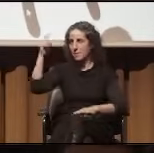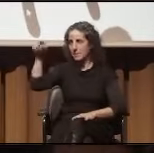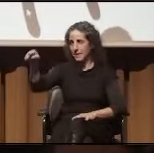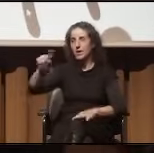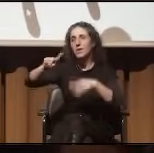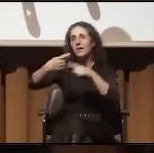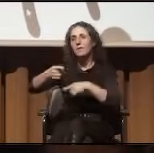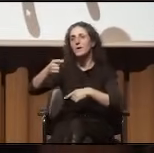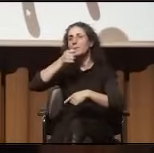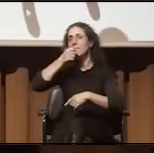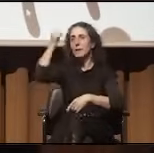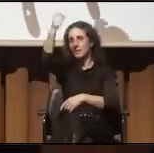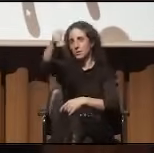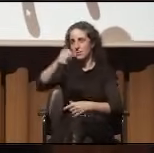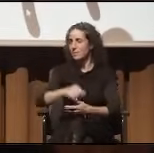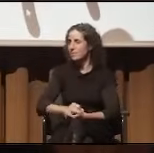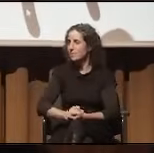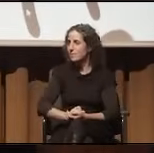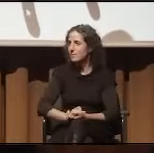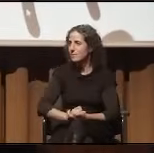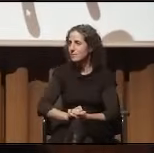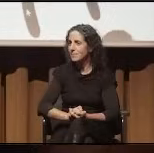después te traemos el micro. Ahí, ya de atrás. Venga. Hola.